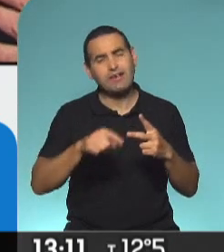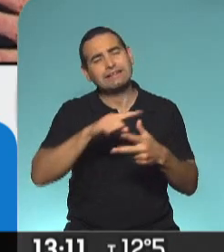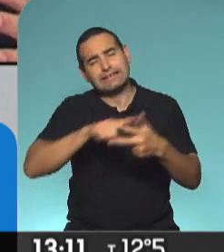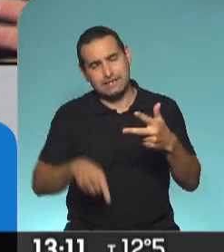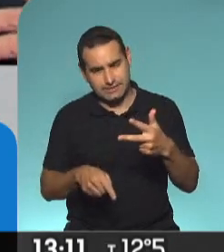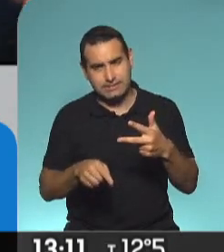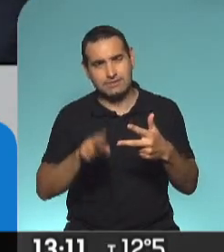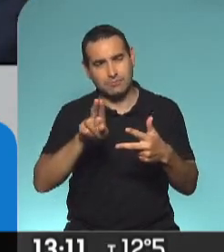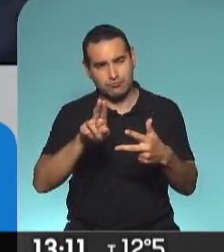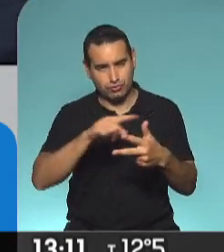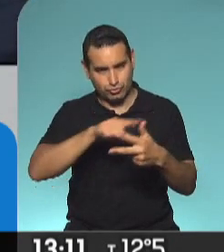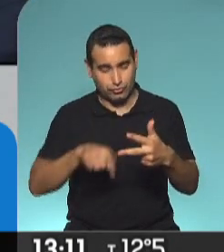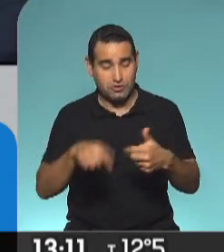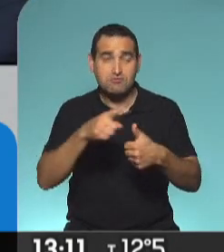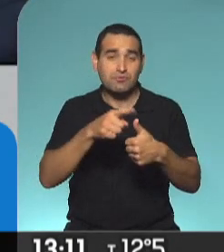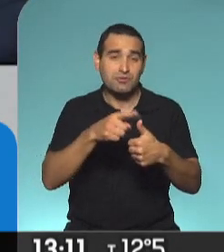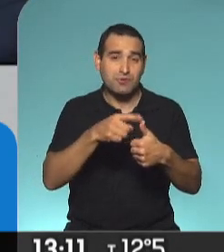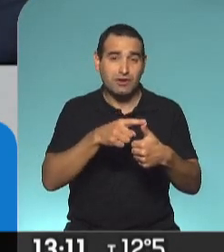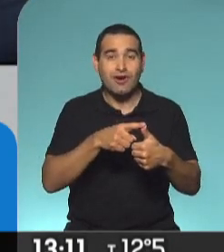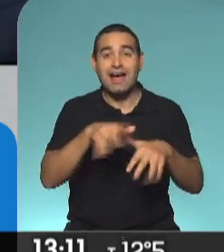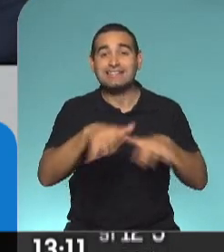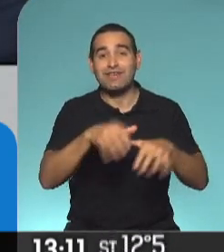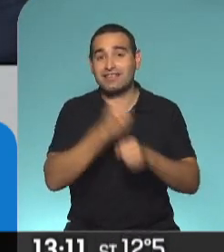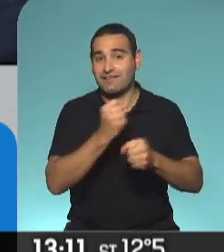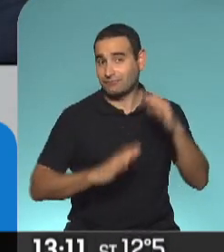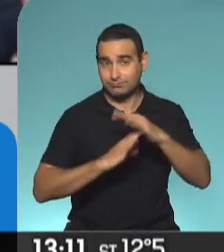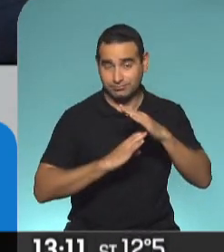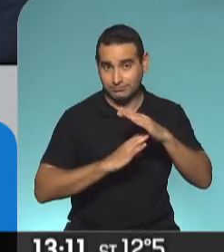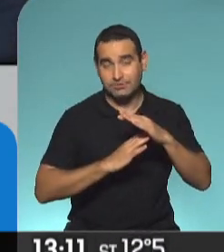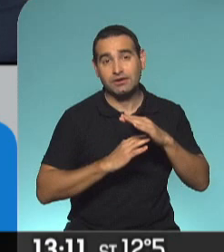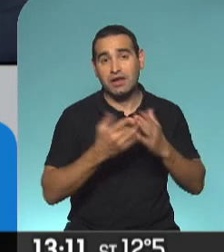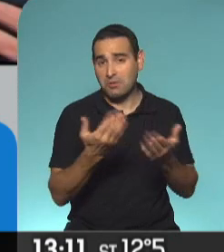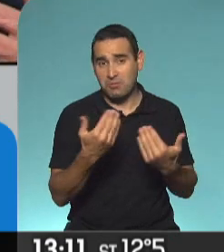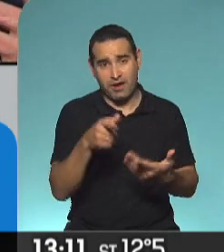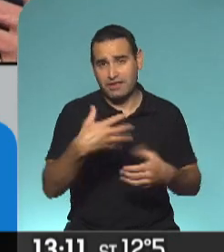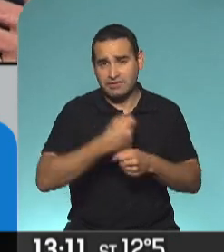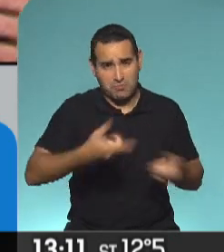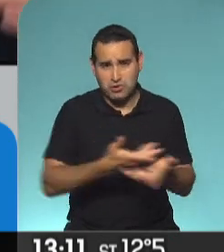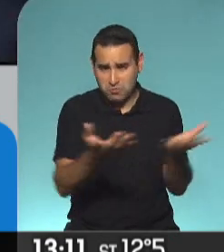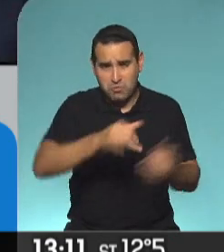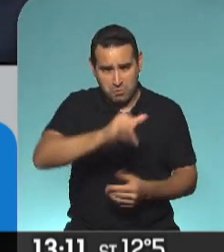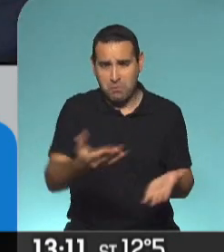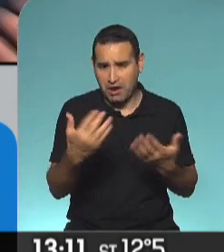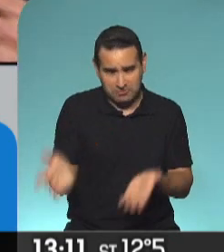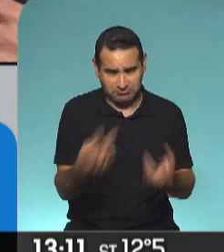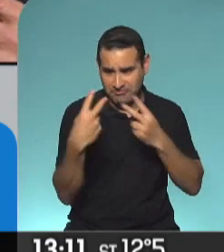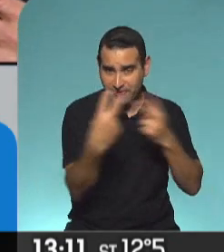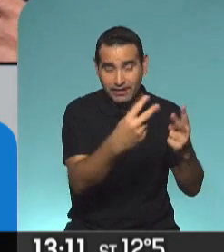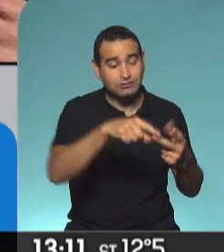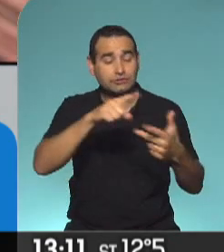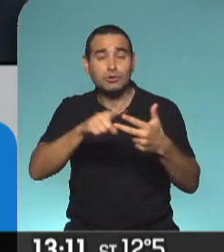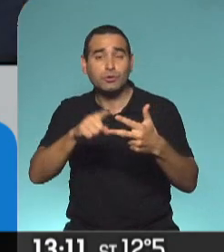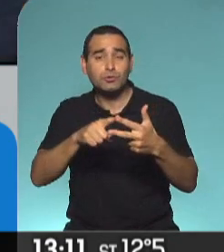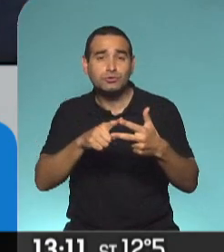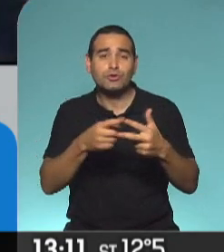tipos de certificados el primero es de las actividades esenciales que naturalmente puede utilizar el transporte público el segundo que son las